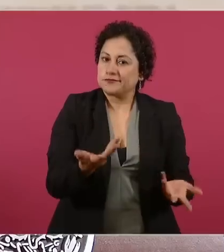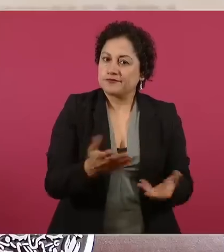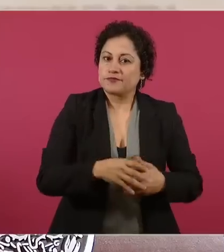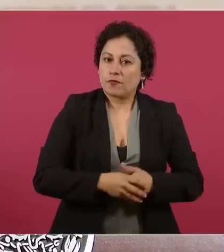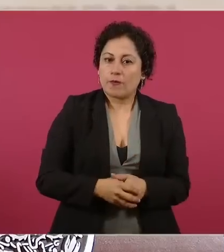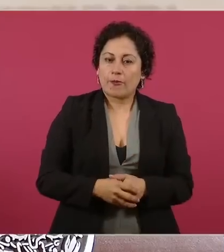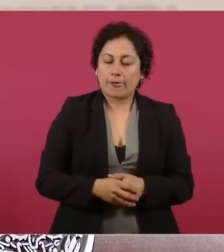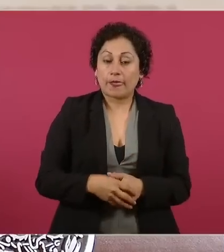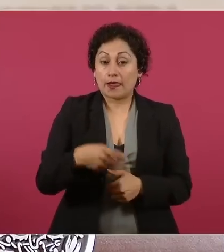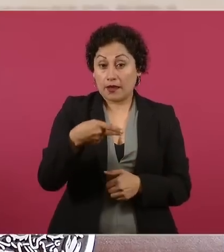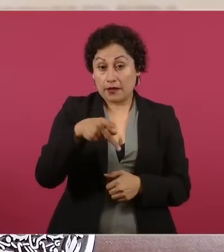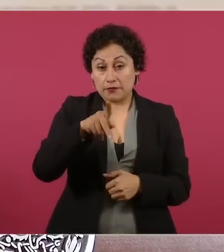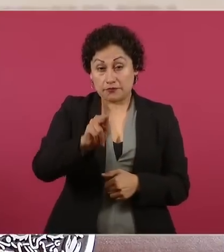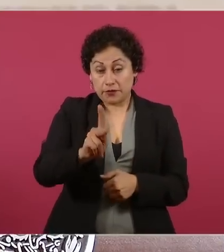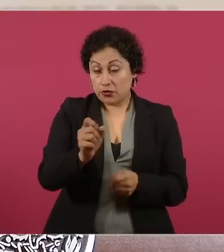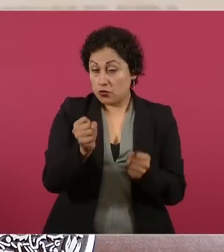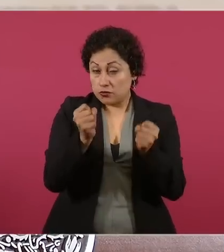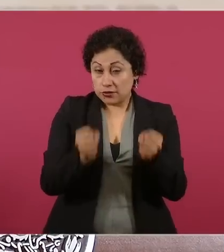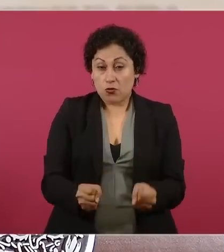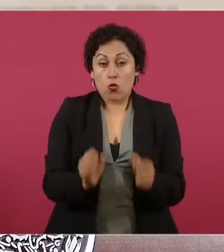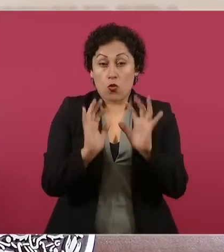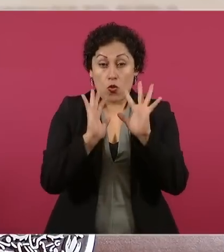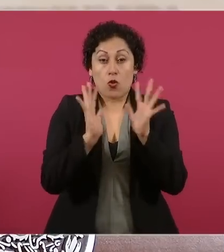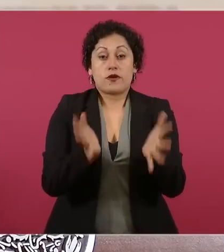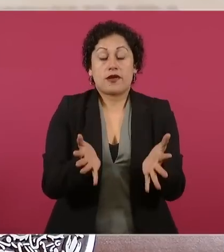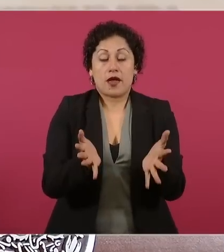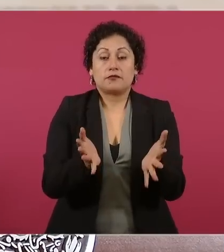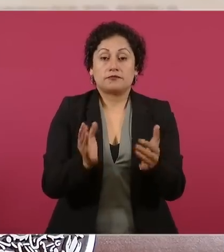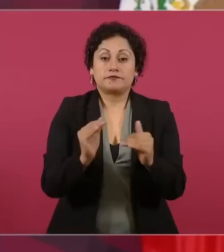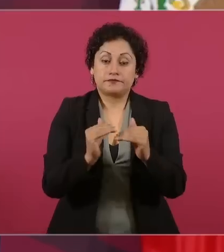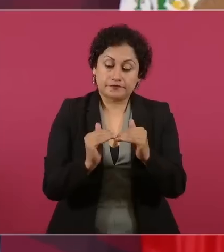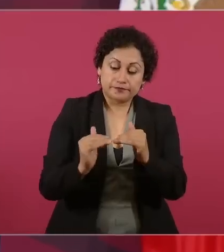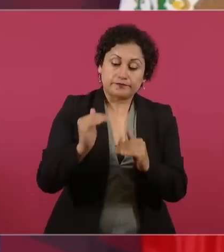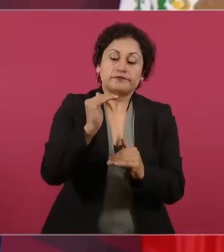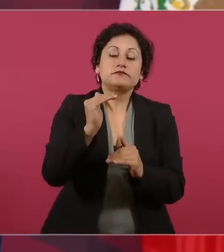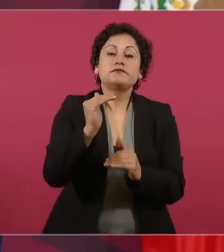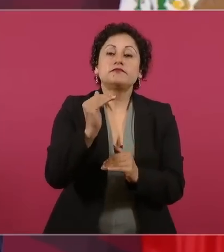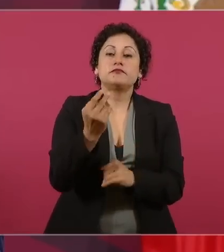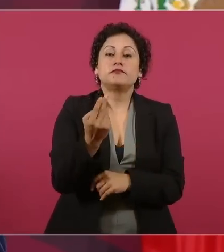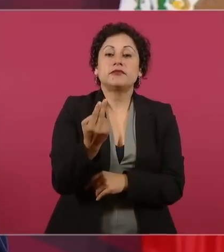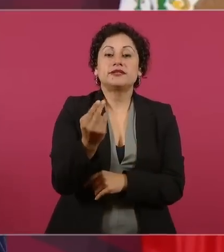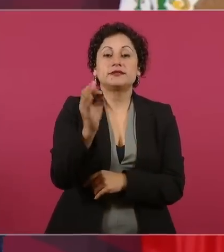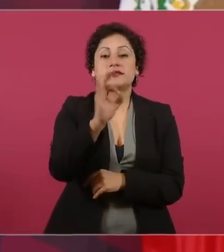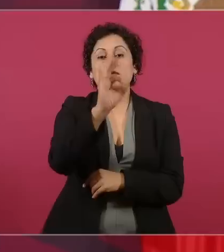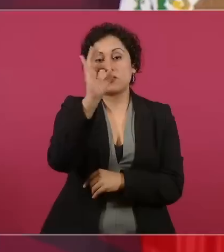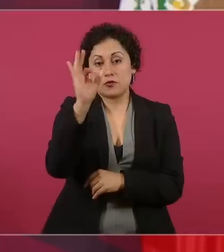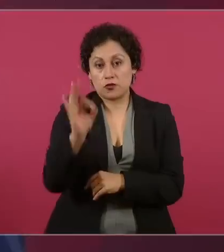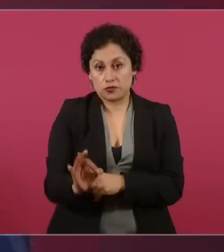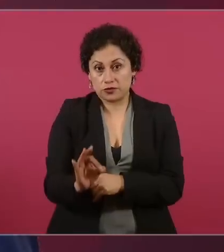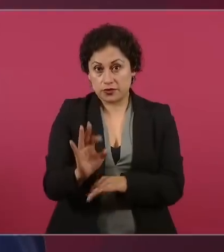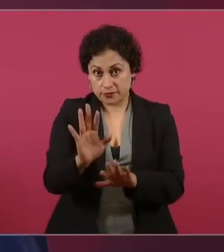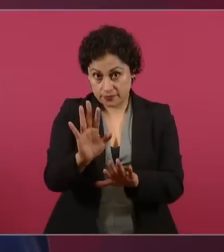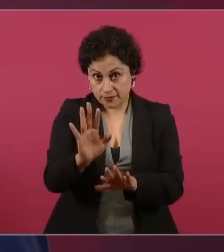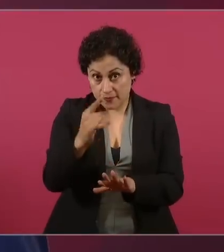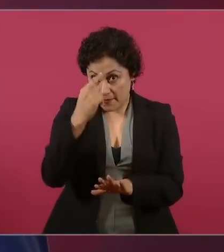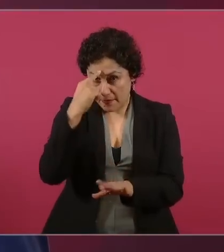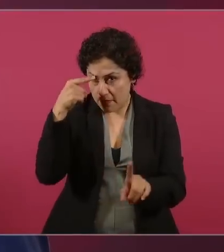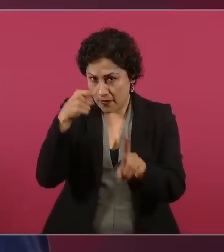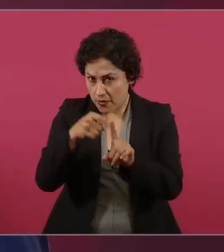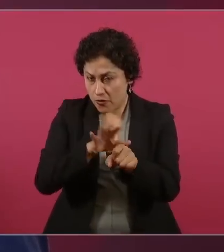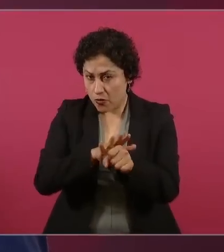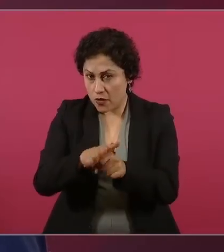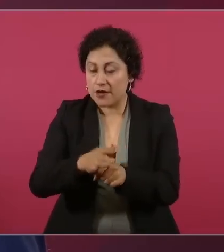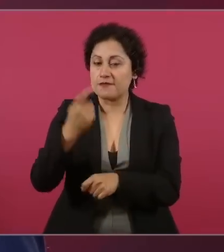seguro es el incremento del 25%, repito, a la pensión a